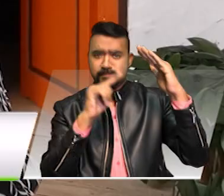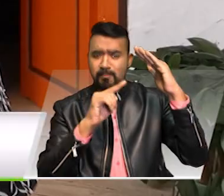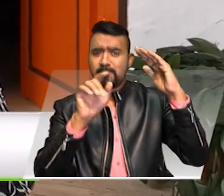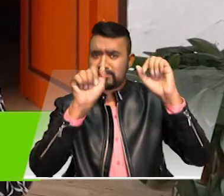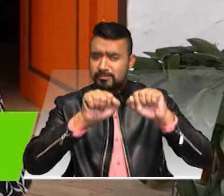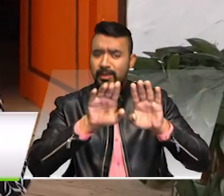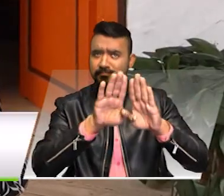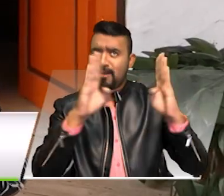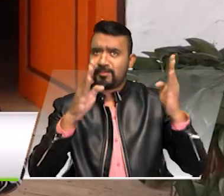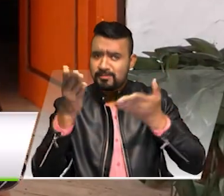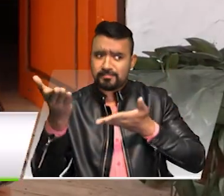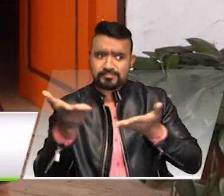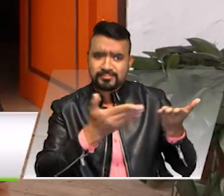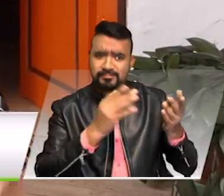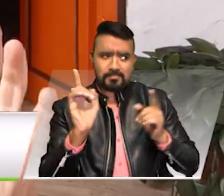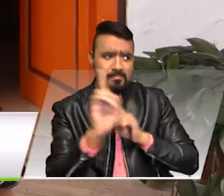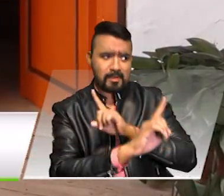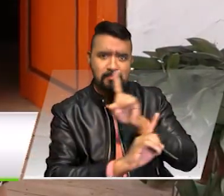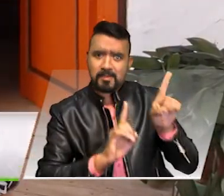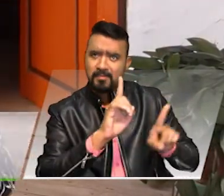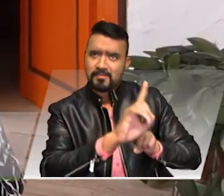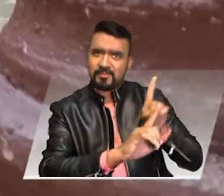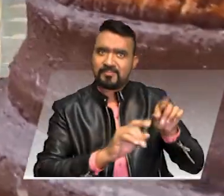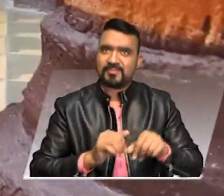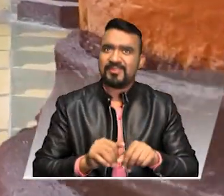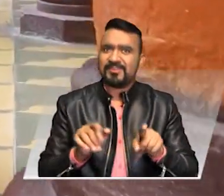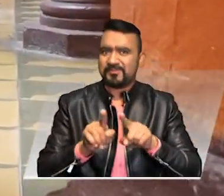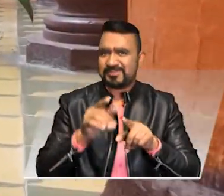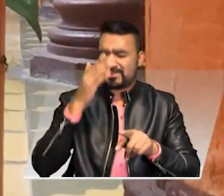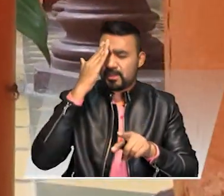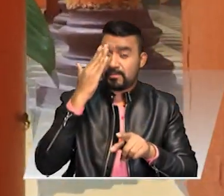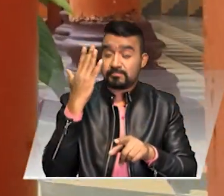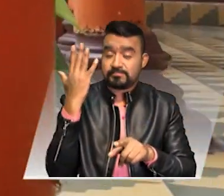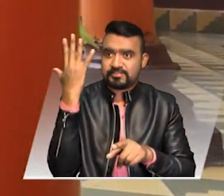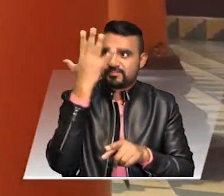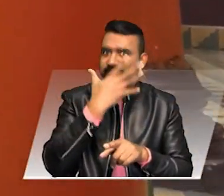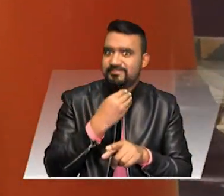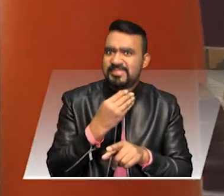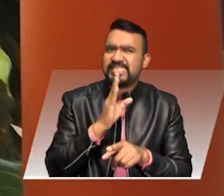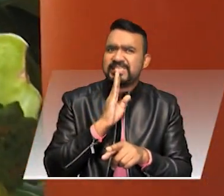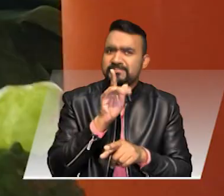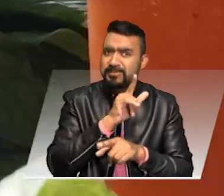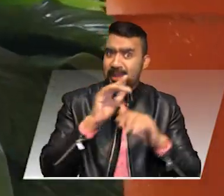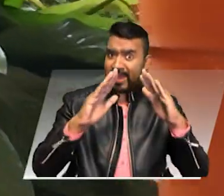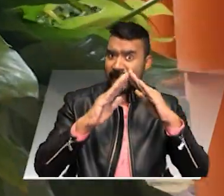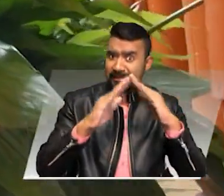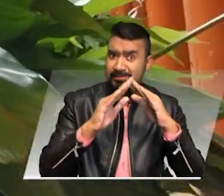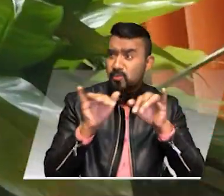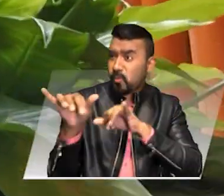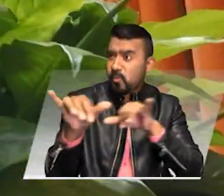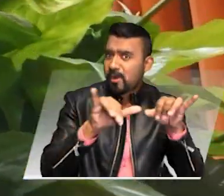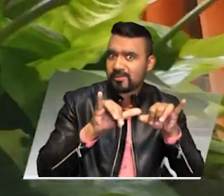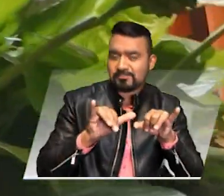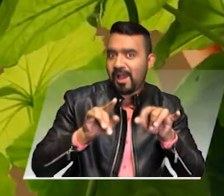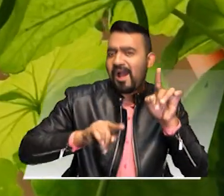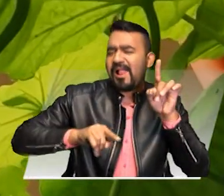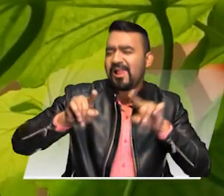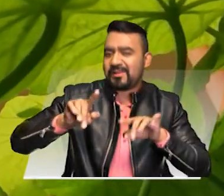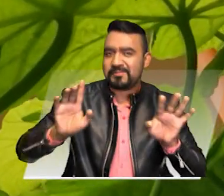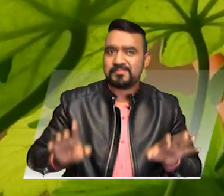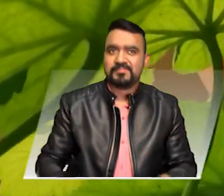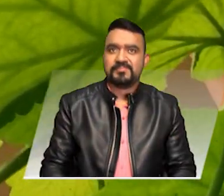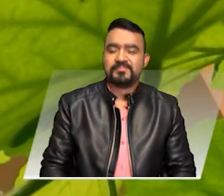encanto. Vivir en una casa de estos, esto no lo cuenta sino yo creo. ¿Quién vivió? ¿Quién vivió en esas casas